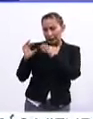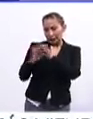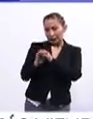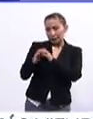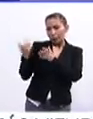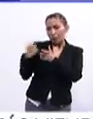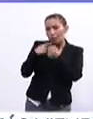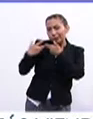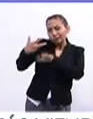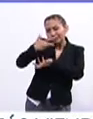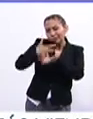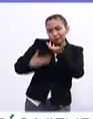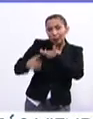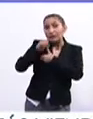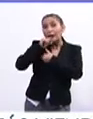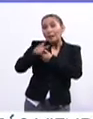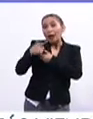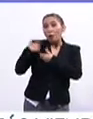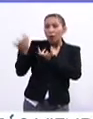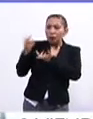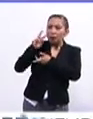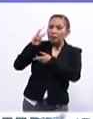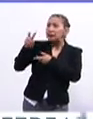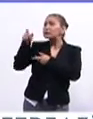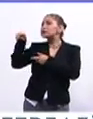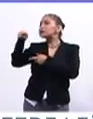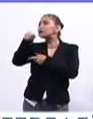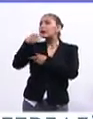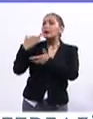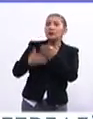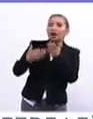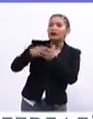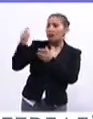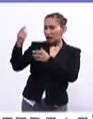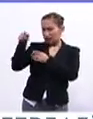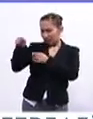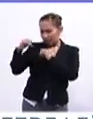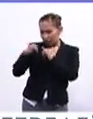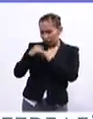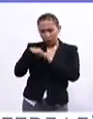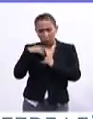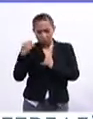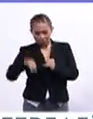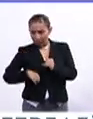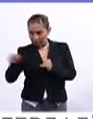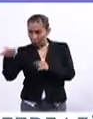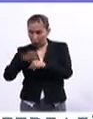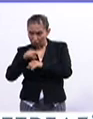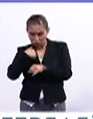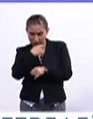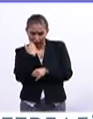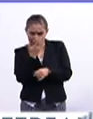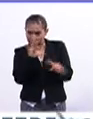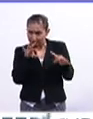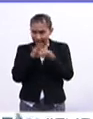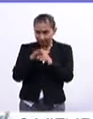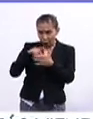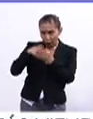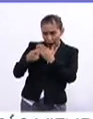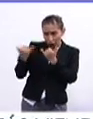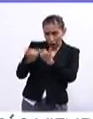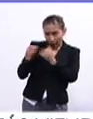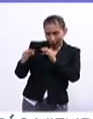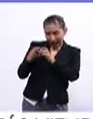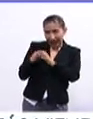trabajo de concertación, es un trabajo de identificar fortalezas, necesidades de la institución, intereses también académicos de proyectos,